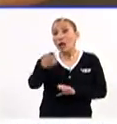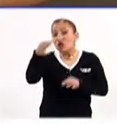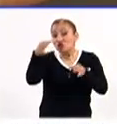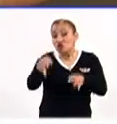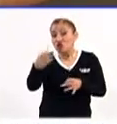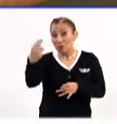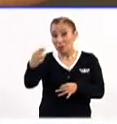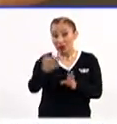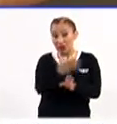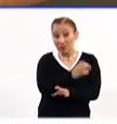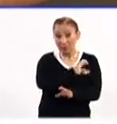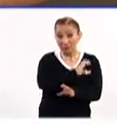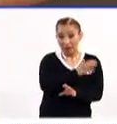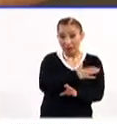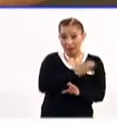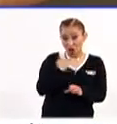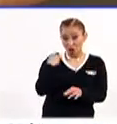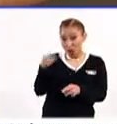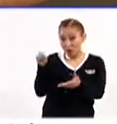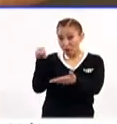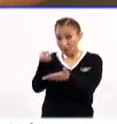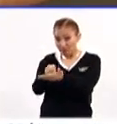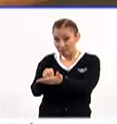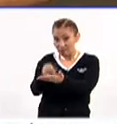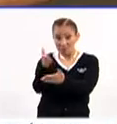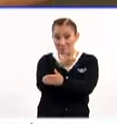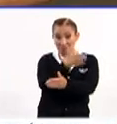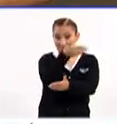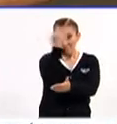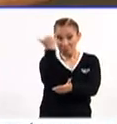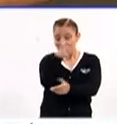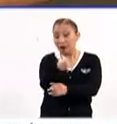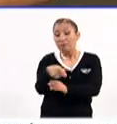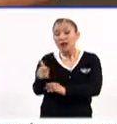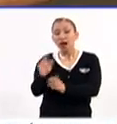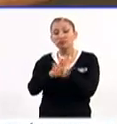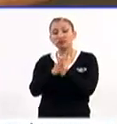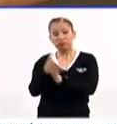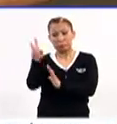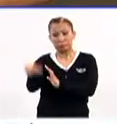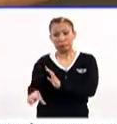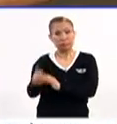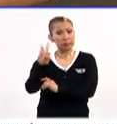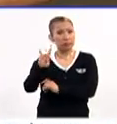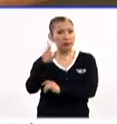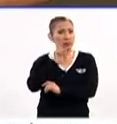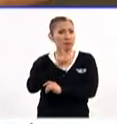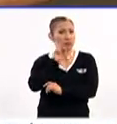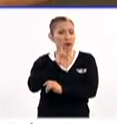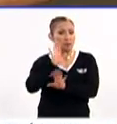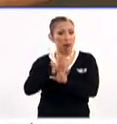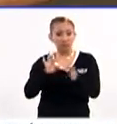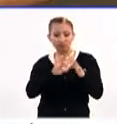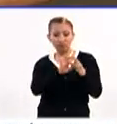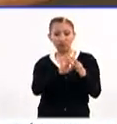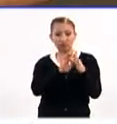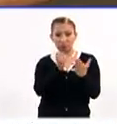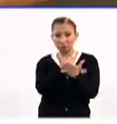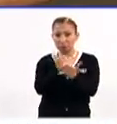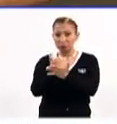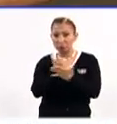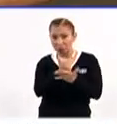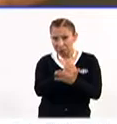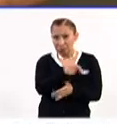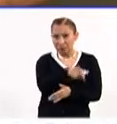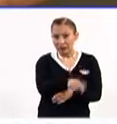nombre antes de que los españoles la bautizaran como Marina, se convirtió sin duda en una de las principales aliadas y